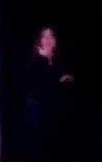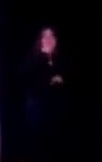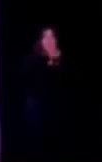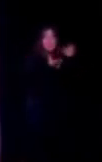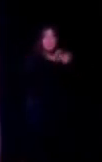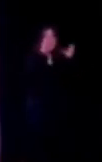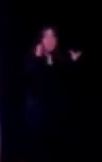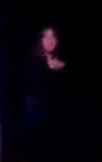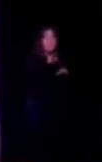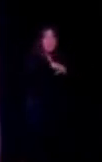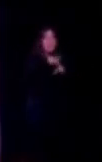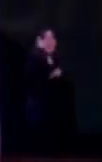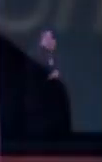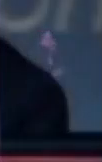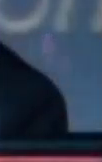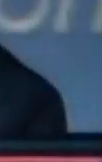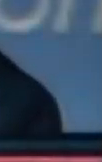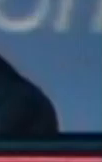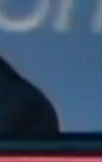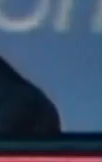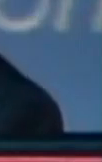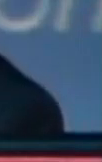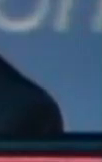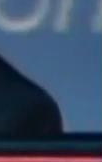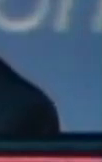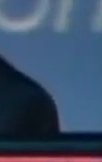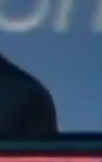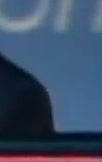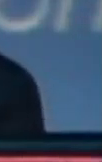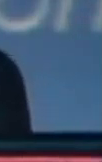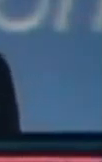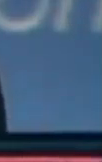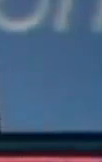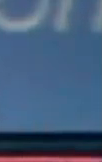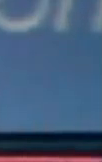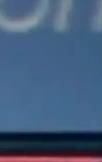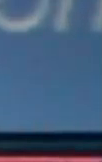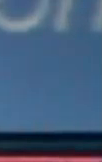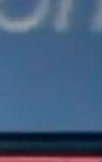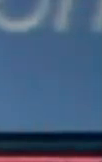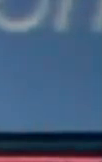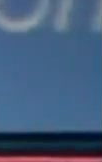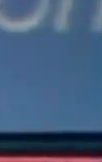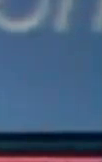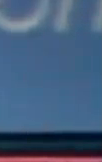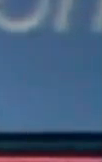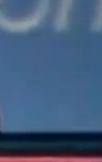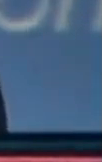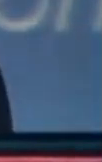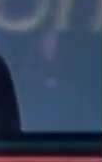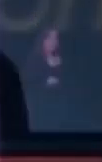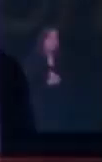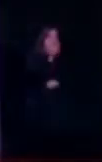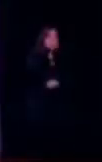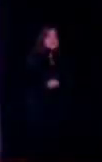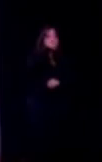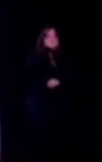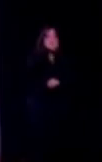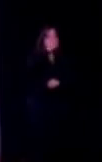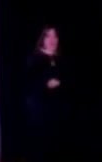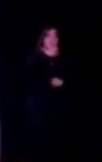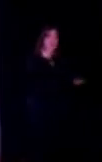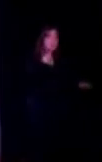¿Por qué? Porque tiene dificultades. ¿Para qué? Pues para que las deje de tener. Está bien. Rosa no tiene ninguna necesidad de apoyo. Tiene que